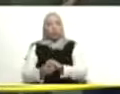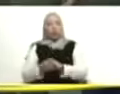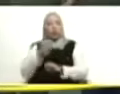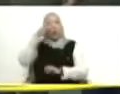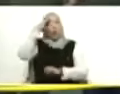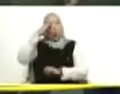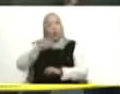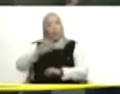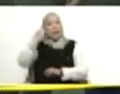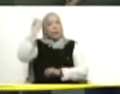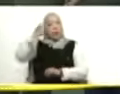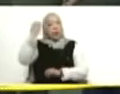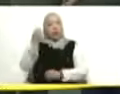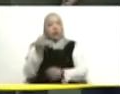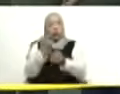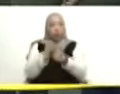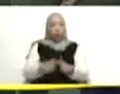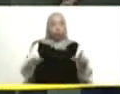Simón Bolívar.